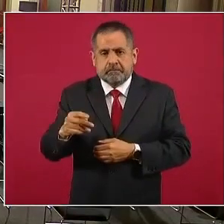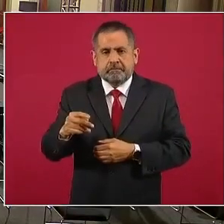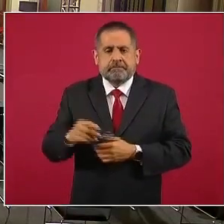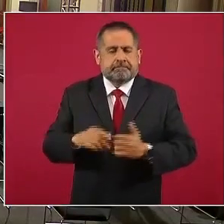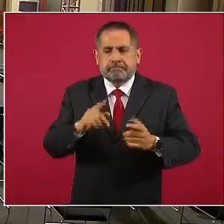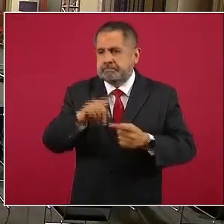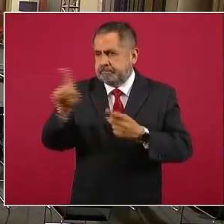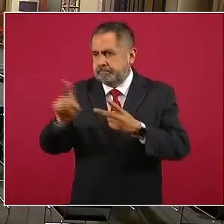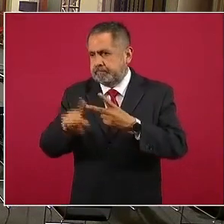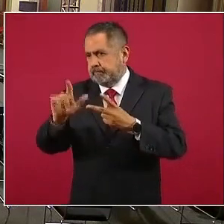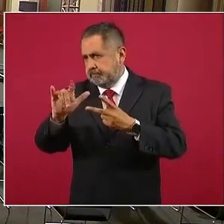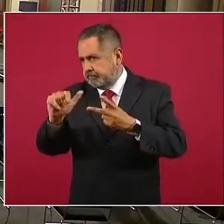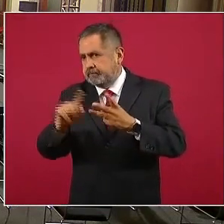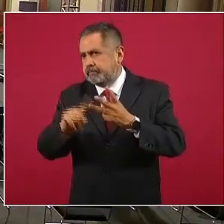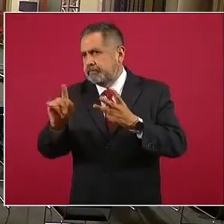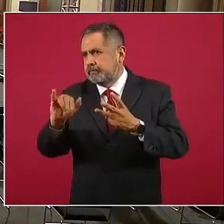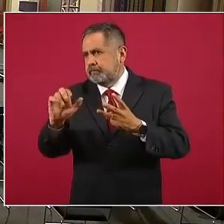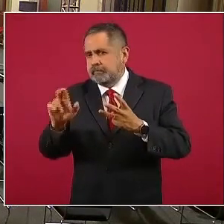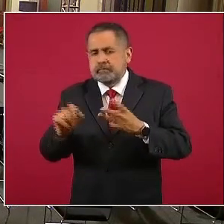Juan Carlos.